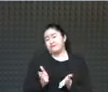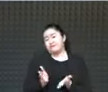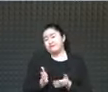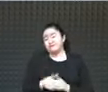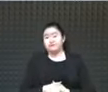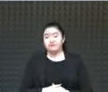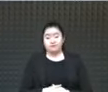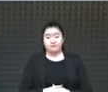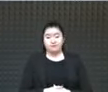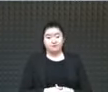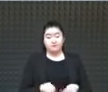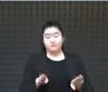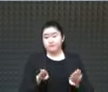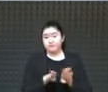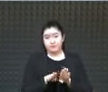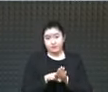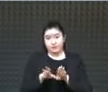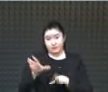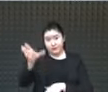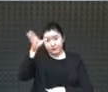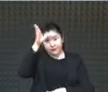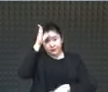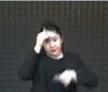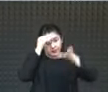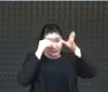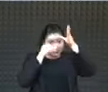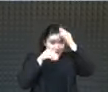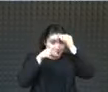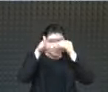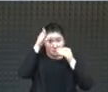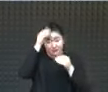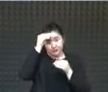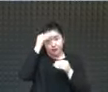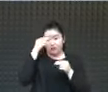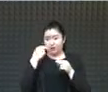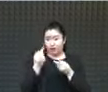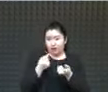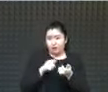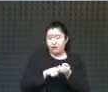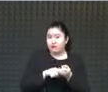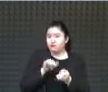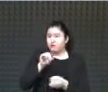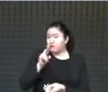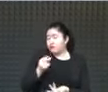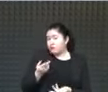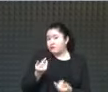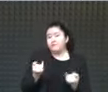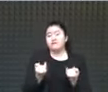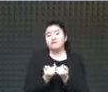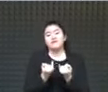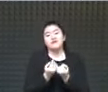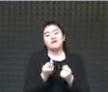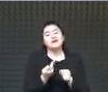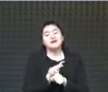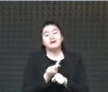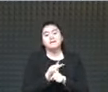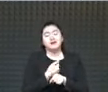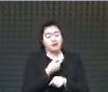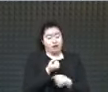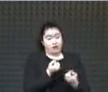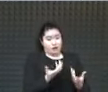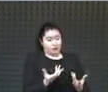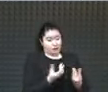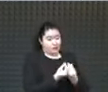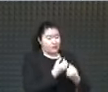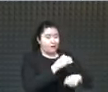y el no solamente su nivel de aprendizaje, sino también lo que significa pues mantenerse sin este contacto